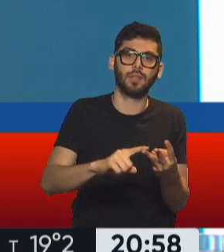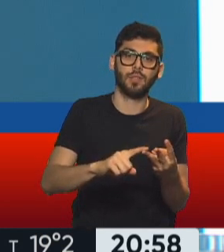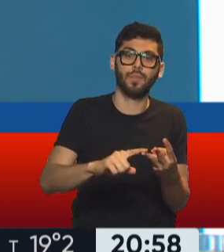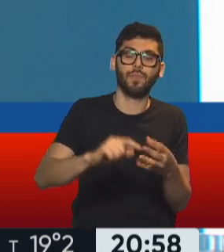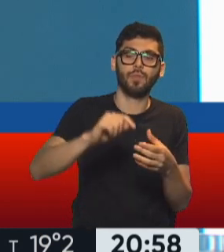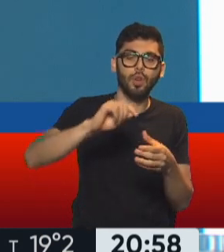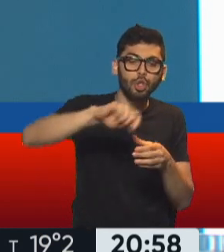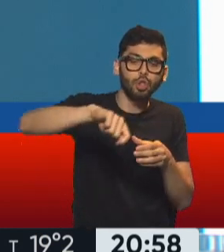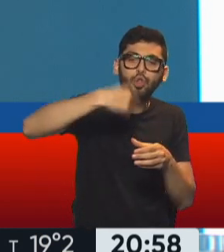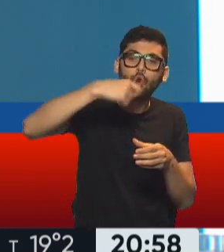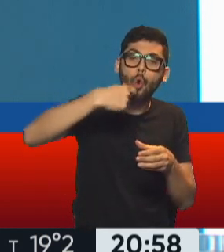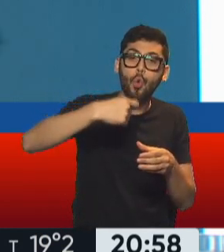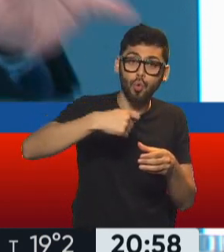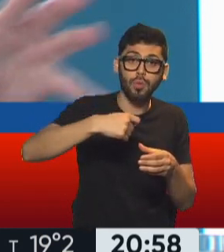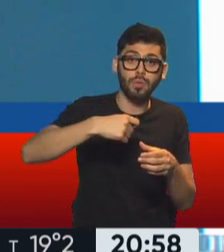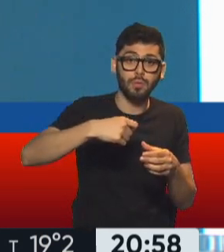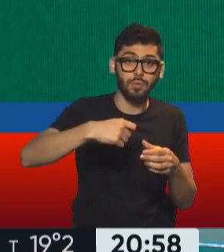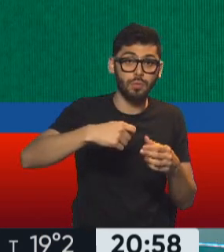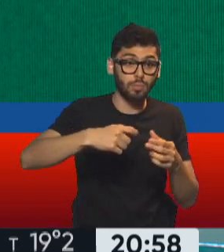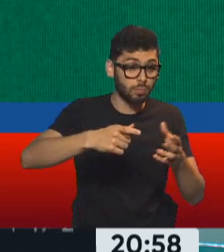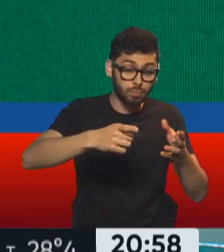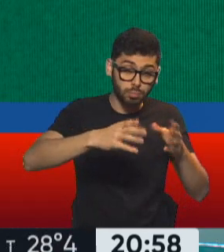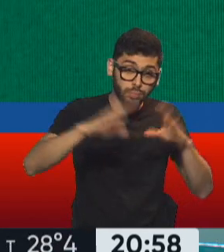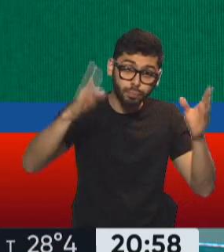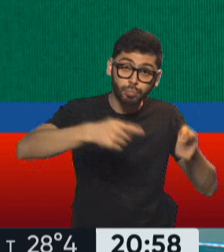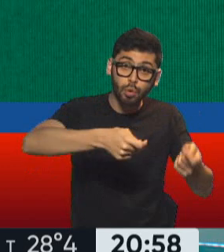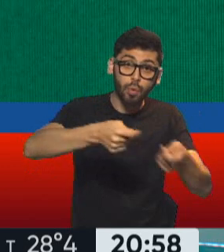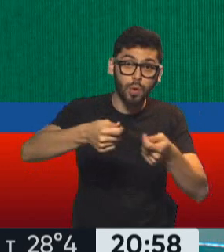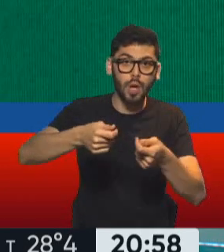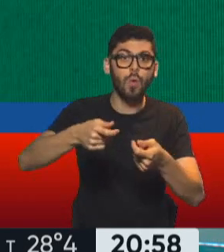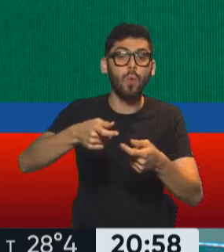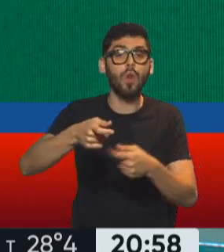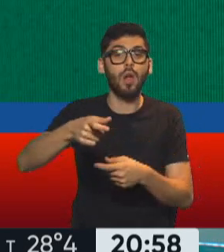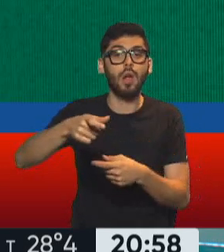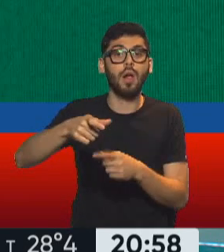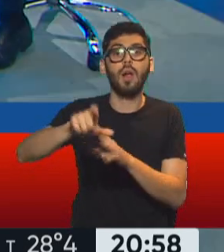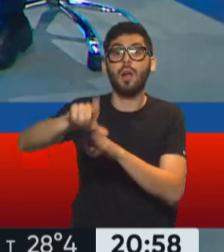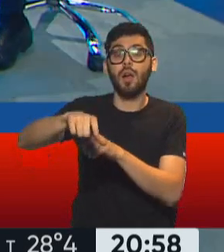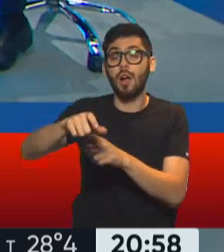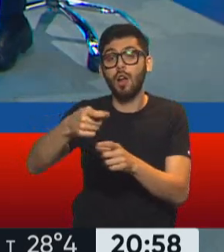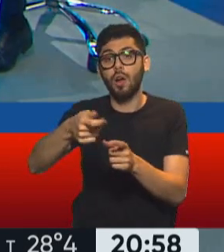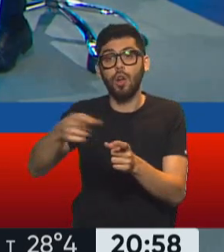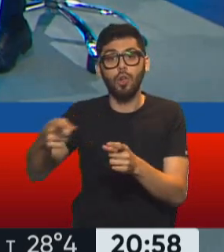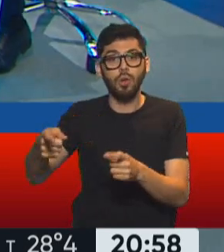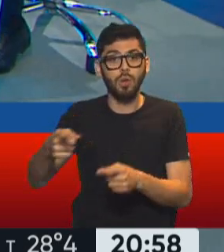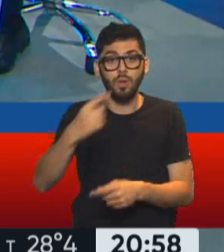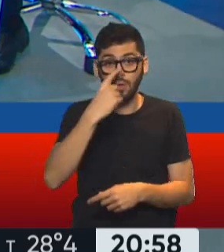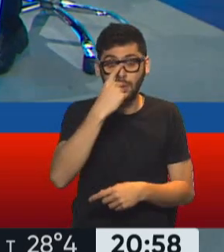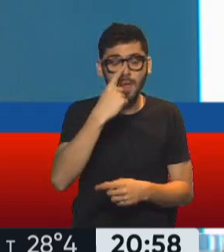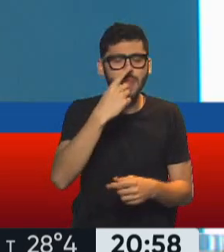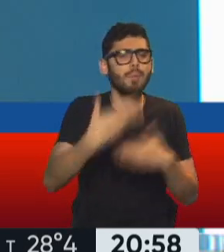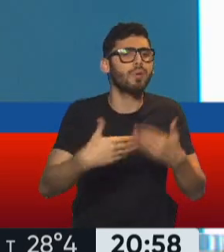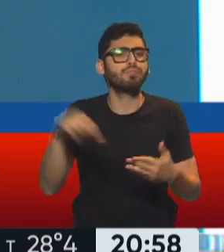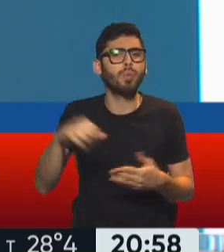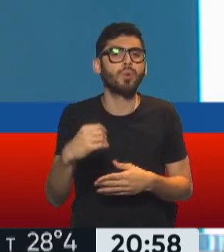yogur. Tal cual. Bueno, ahora compran una explosión de demanda de eso. Carne. Para reemplazar la carne. Claro. No, en ese momento